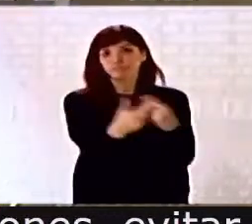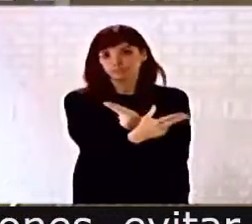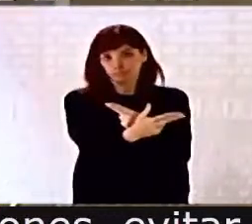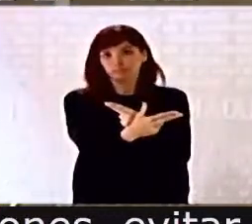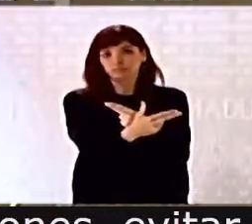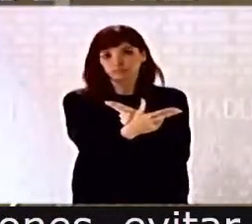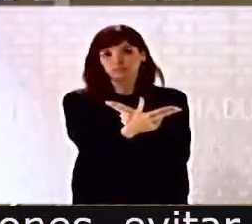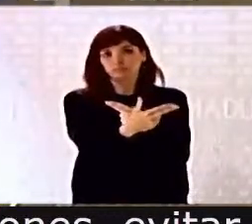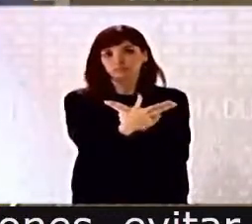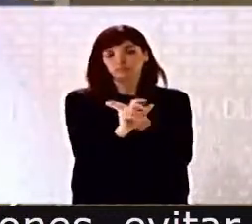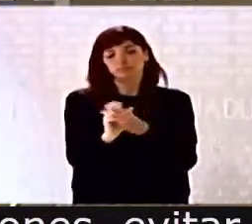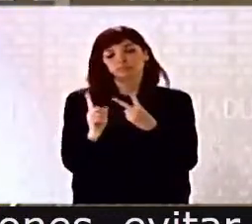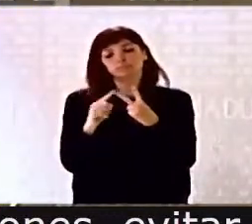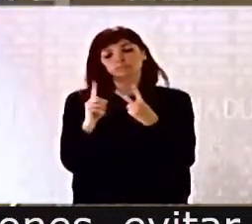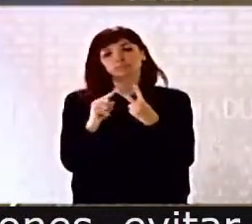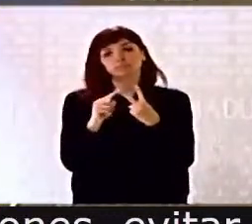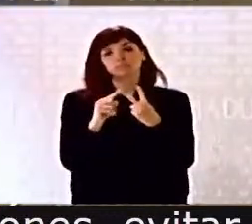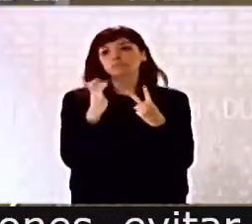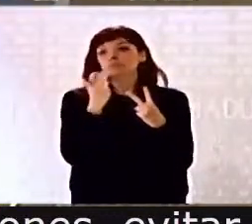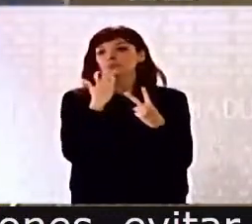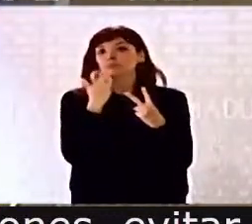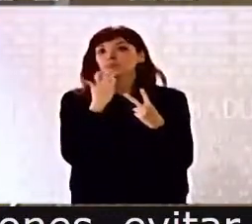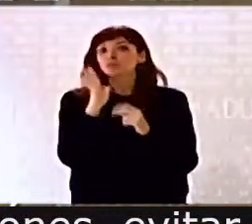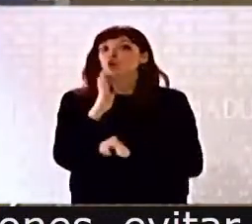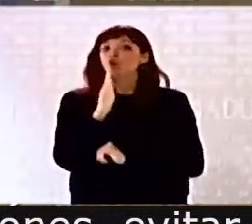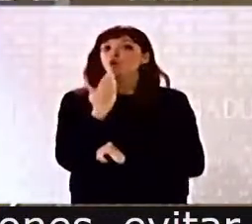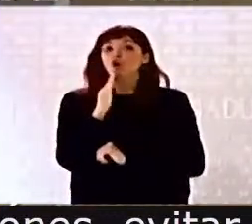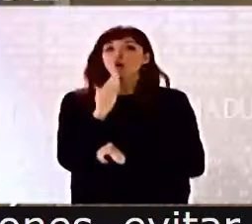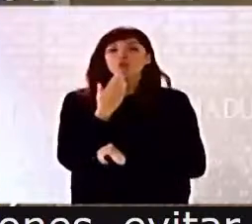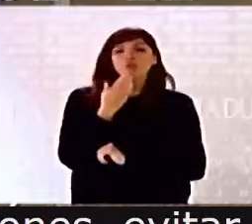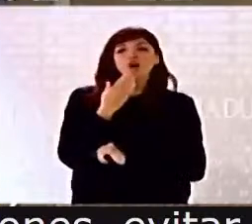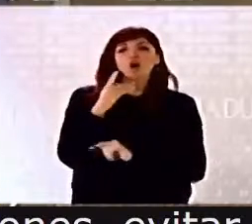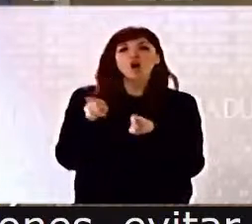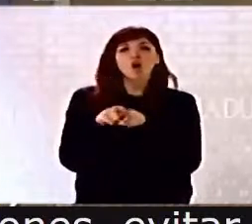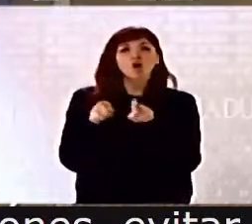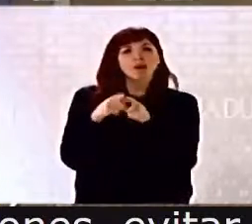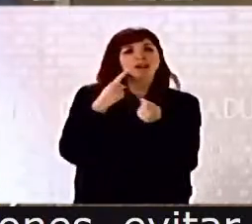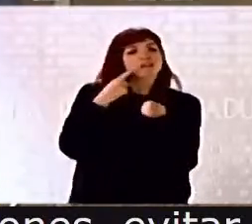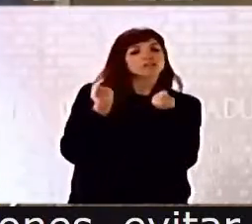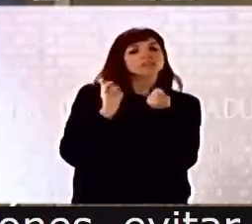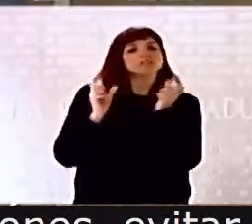Y 2, huir del ocio no controlado.